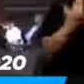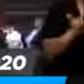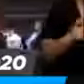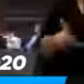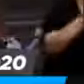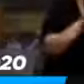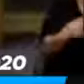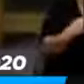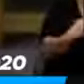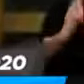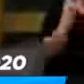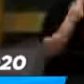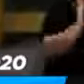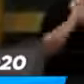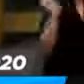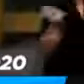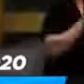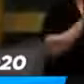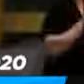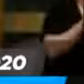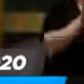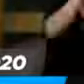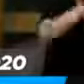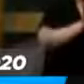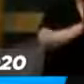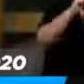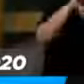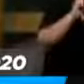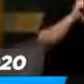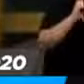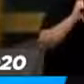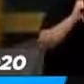por el cual se modifica el capítulo